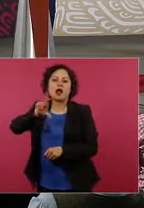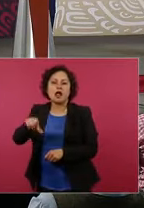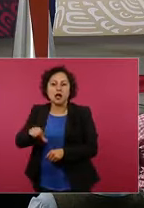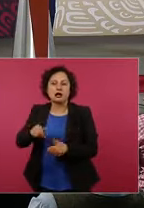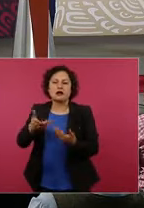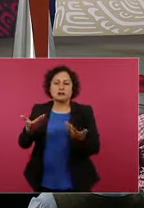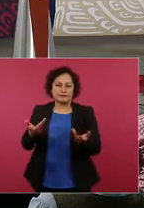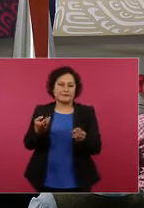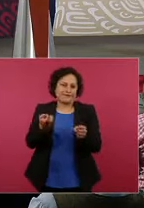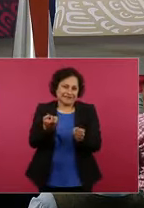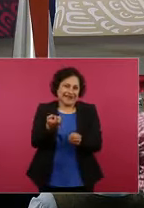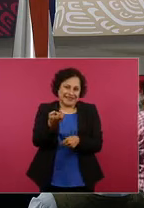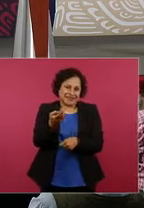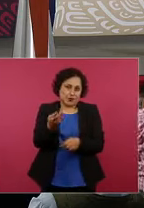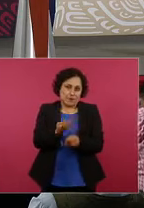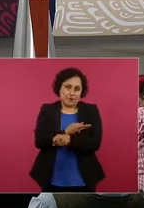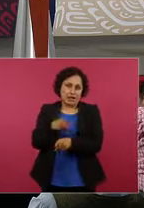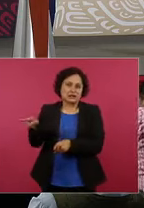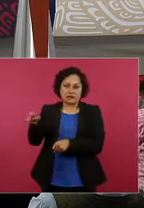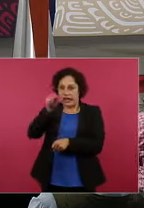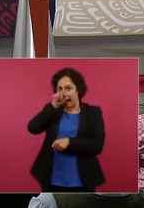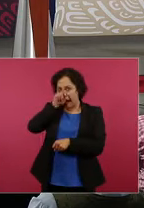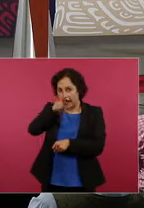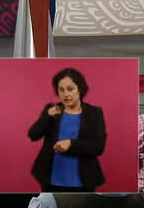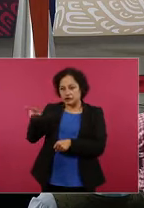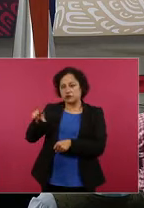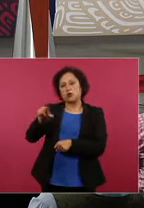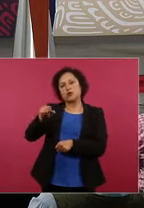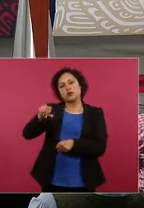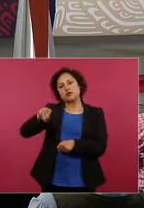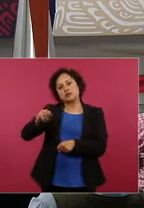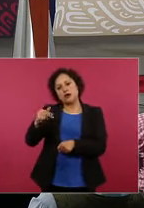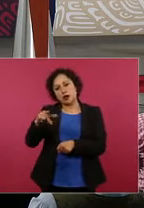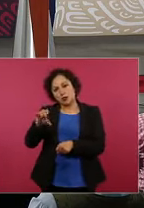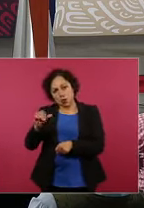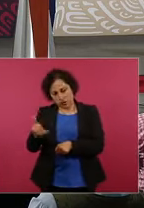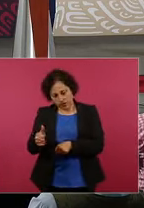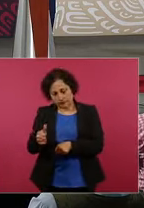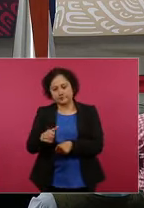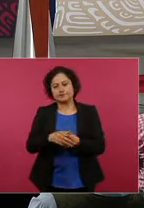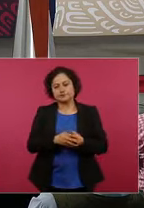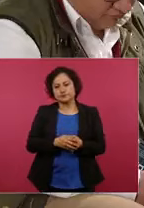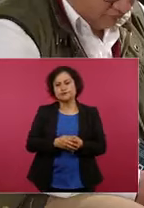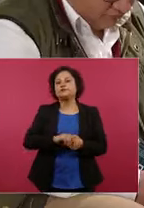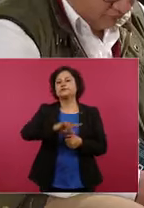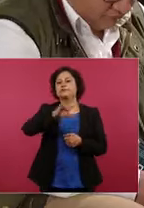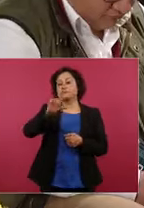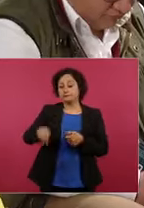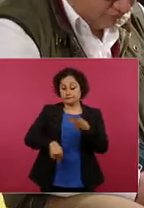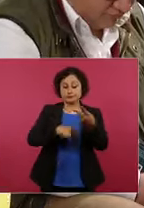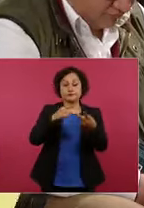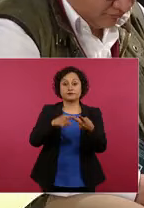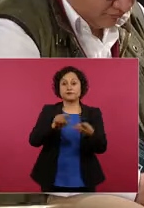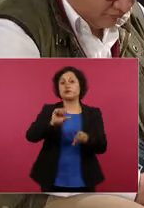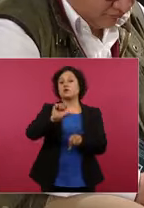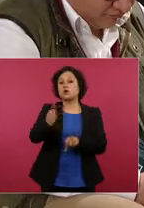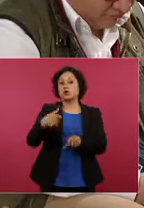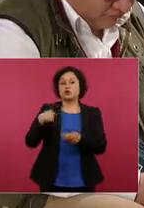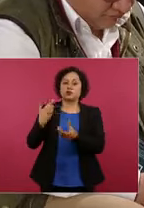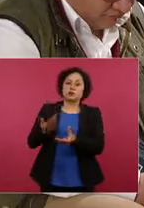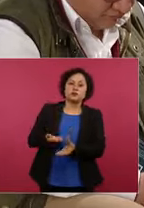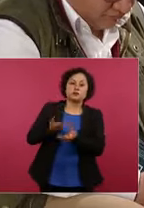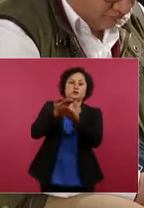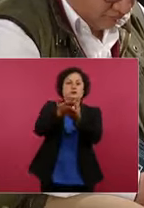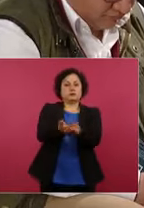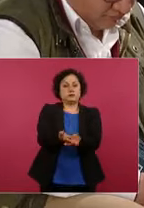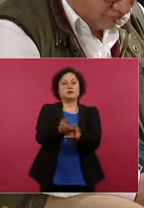de Misma Loya, que es de Jalisco, perdón. Y luego traigo también este asunto que